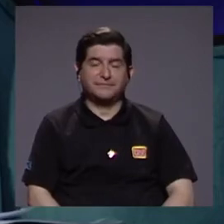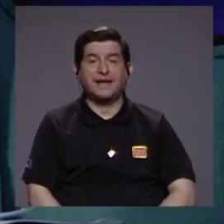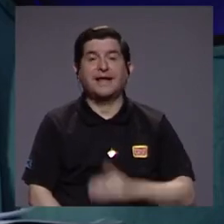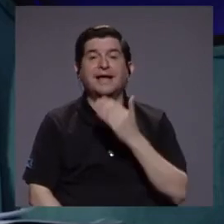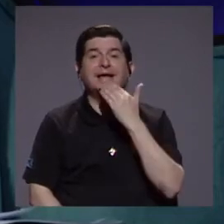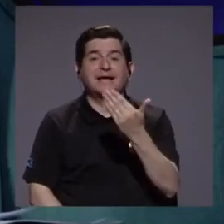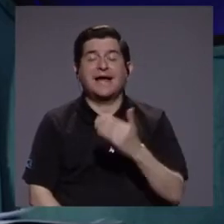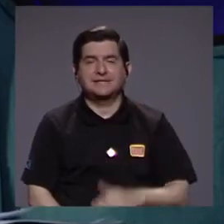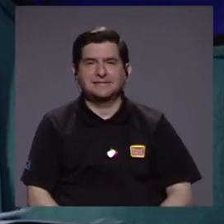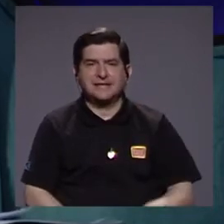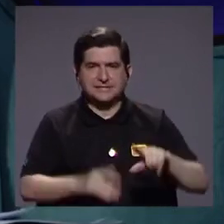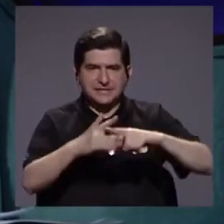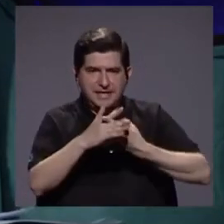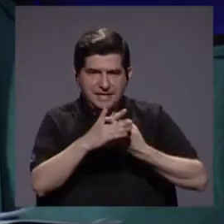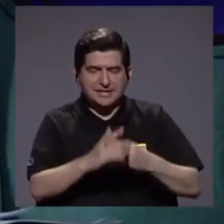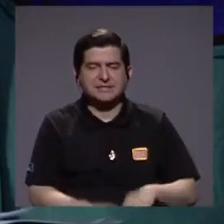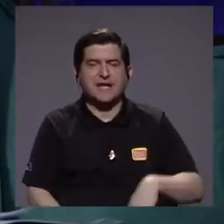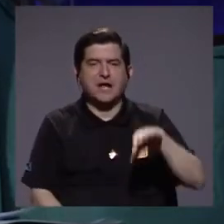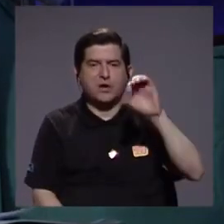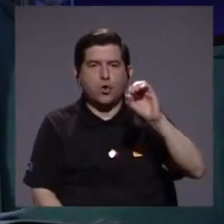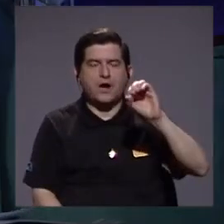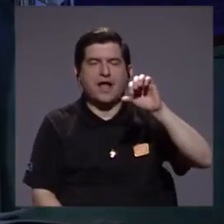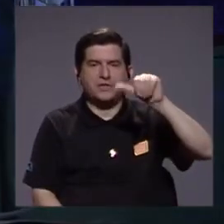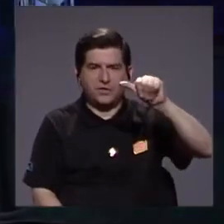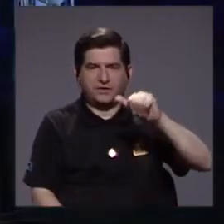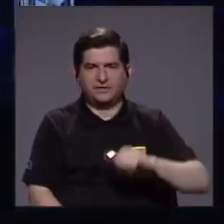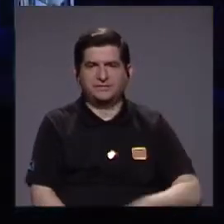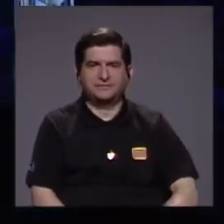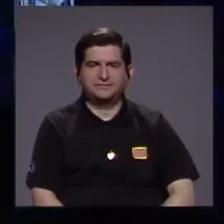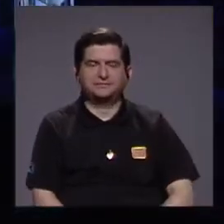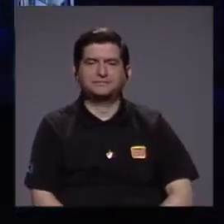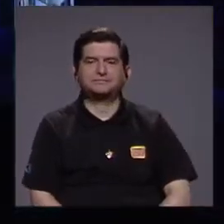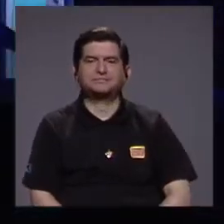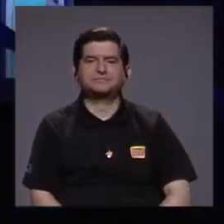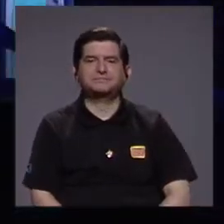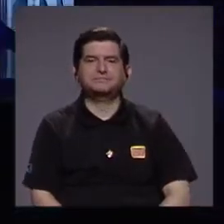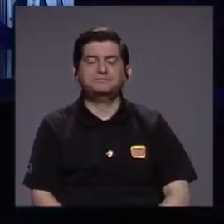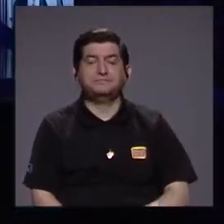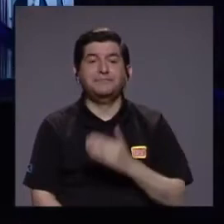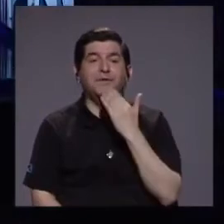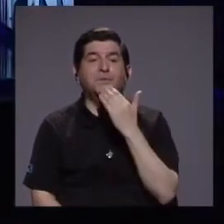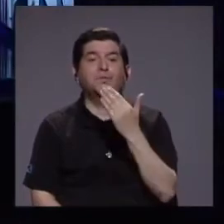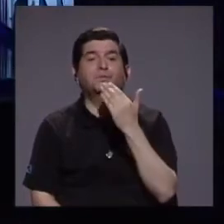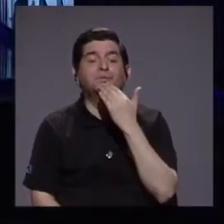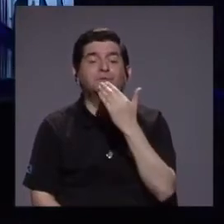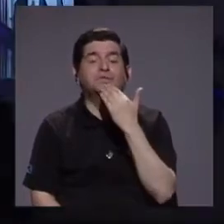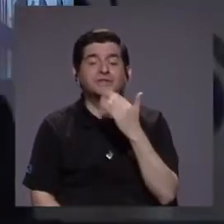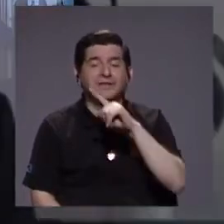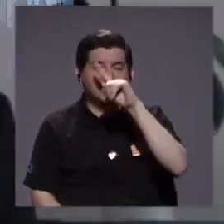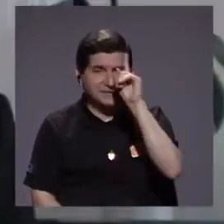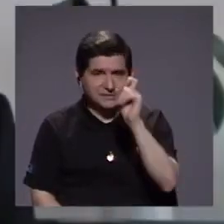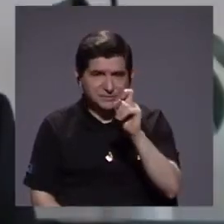Gracias. Iniciamos con el señor Orlando Arrieta. Muchas gracias por la pregunta. Creo